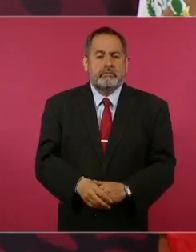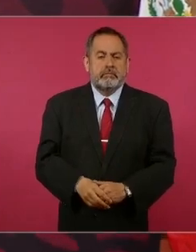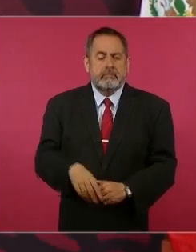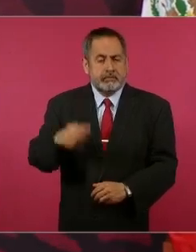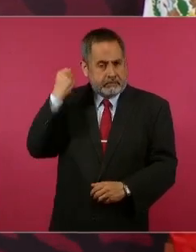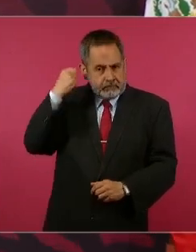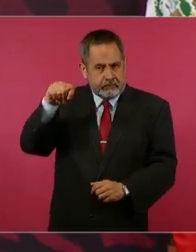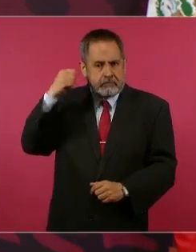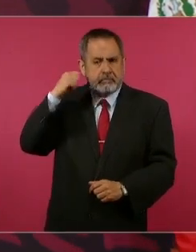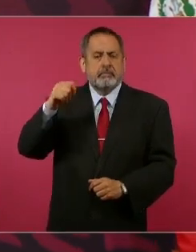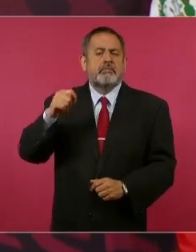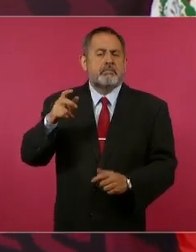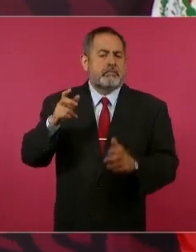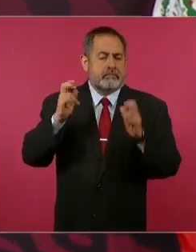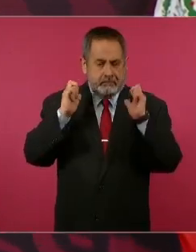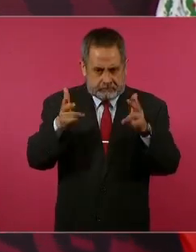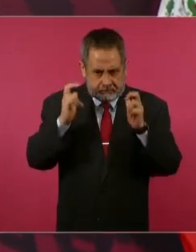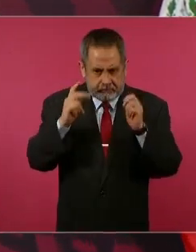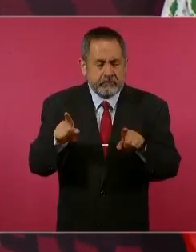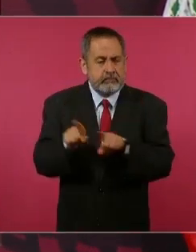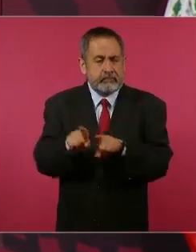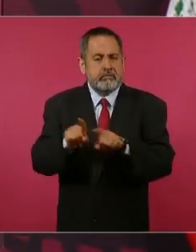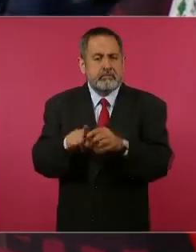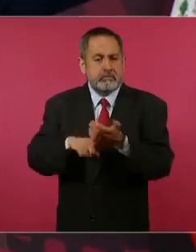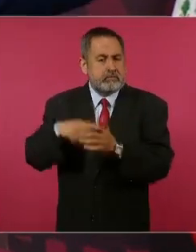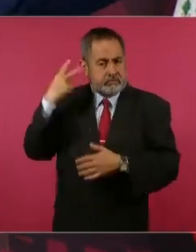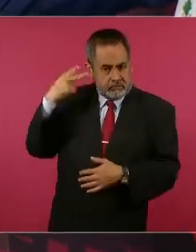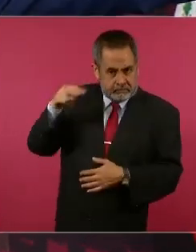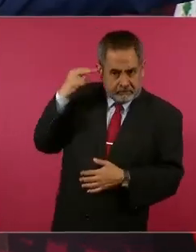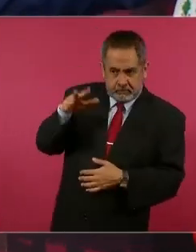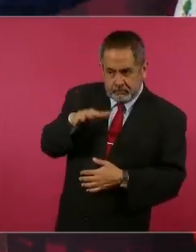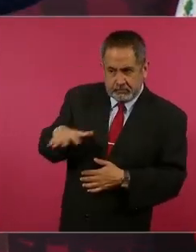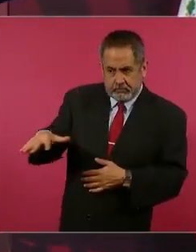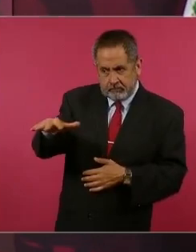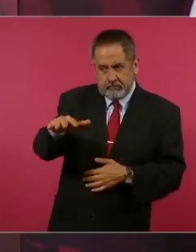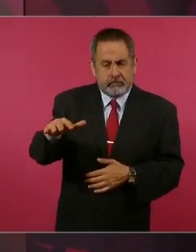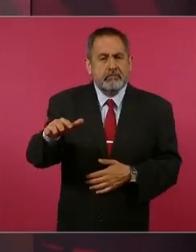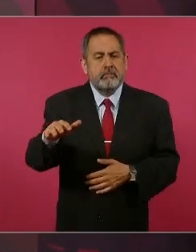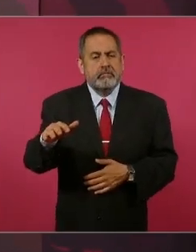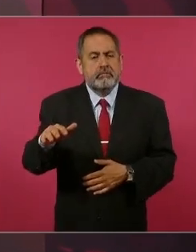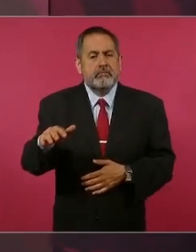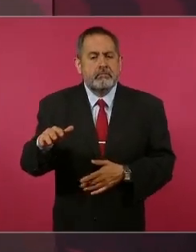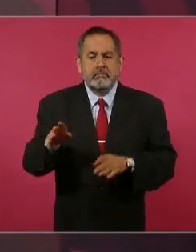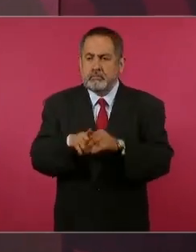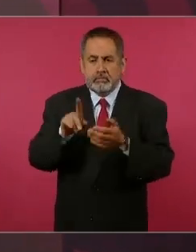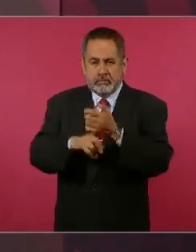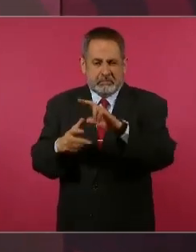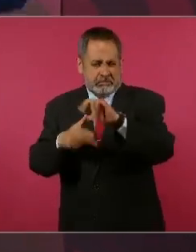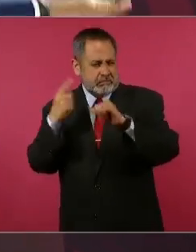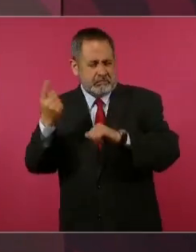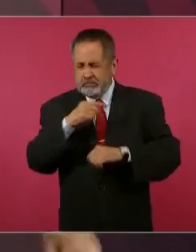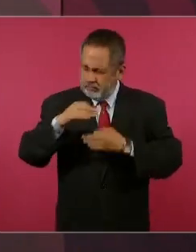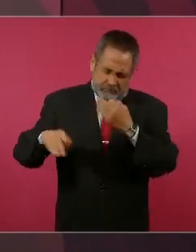En Tabasco, en Chiapas, lo mismo. Veracruz, cuando el huracán, a